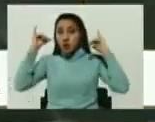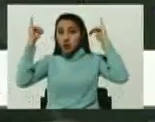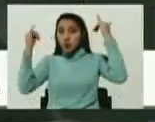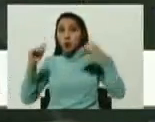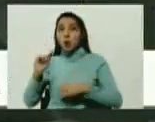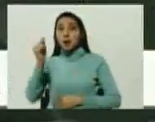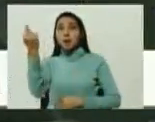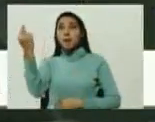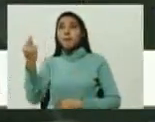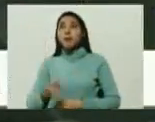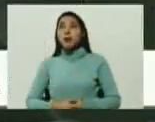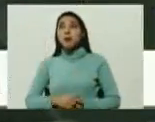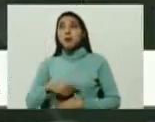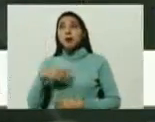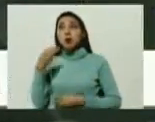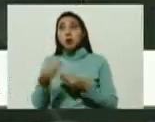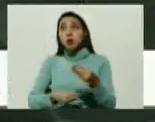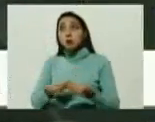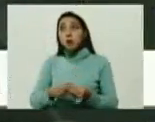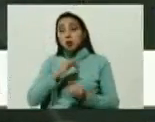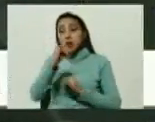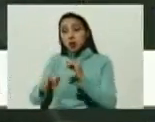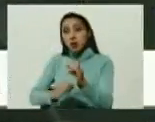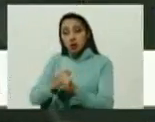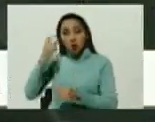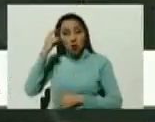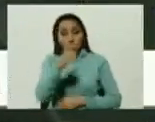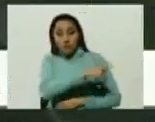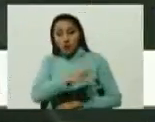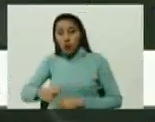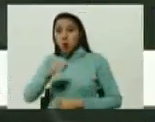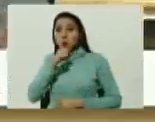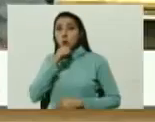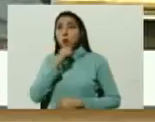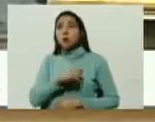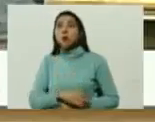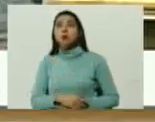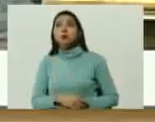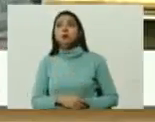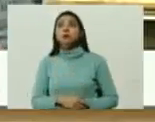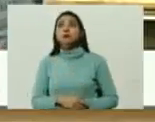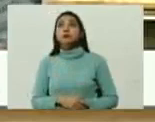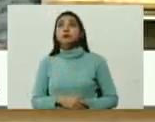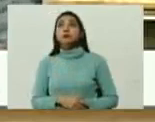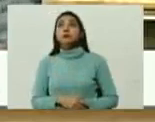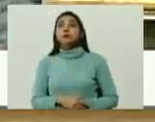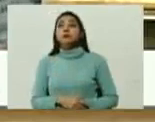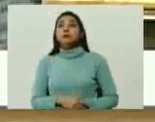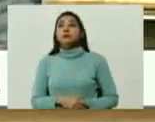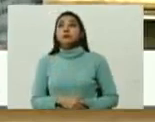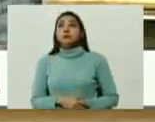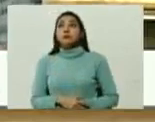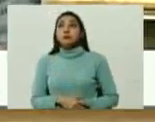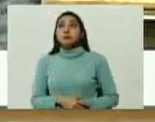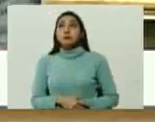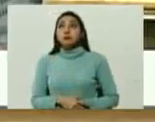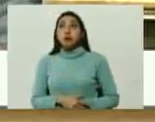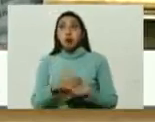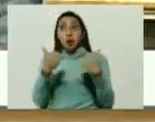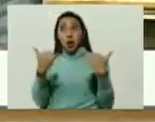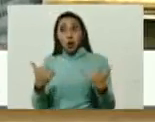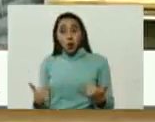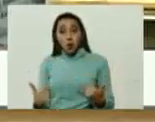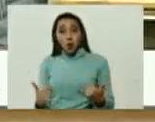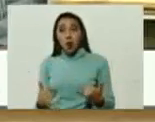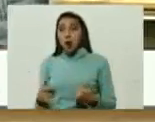primero de octubre el día internacional de las personas de edad es todo el punto sea o no presidente voy a dejar en el